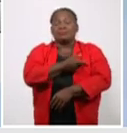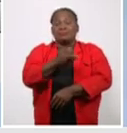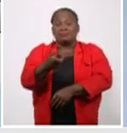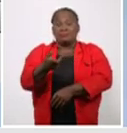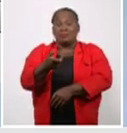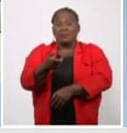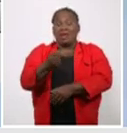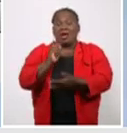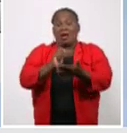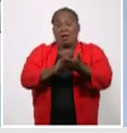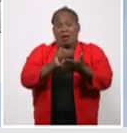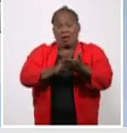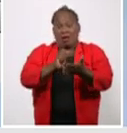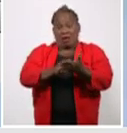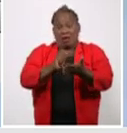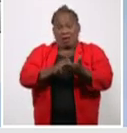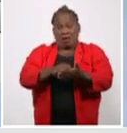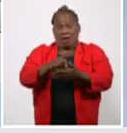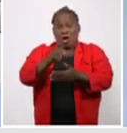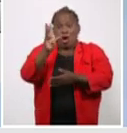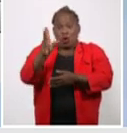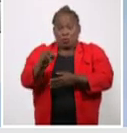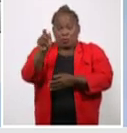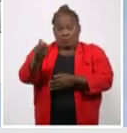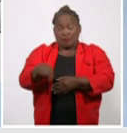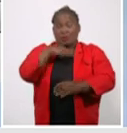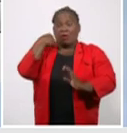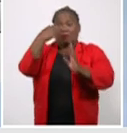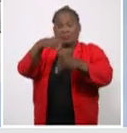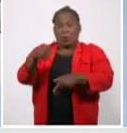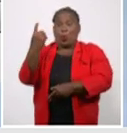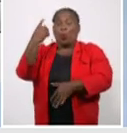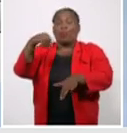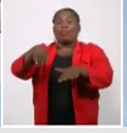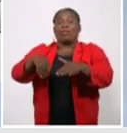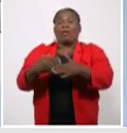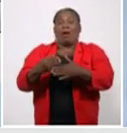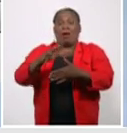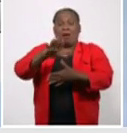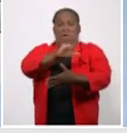de fallecidos ayer en un solo día en nuestra región,